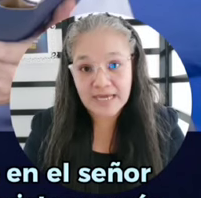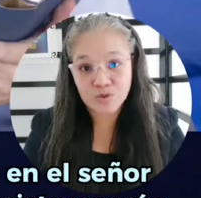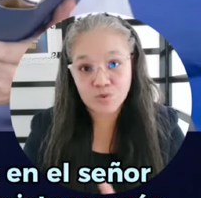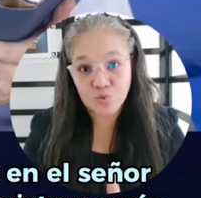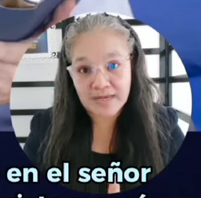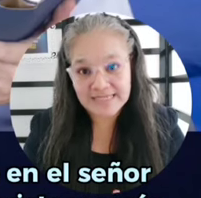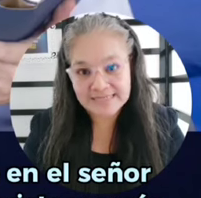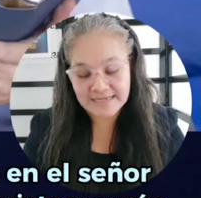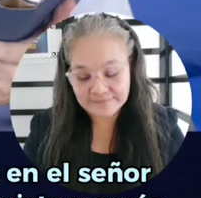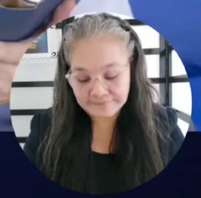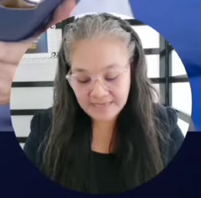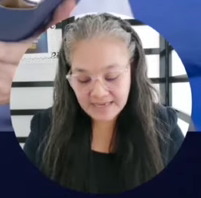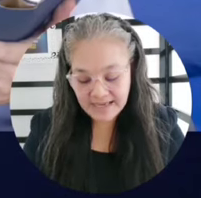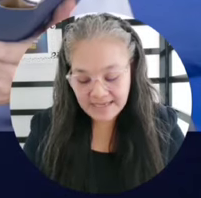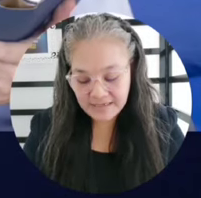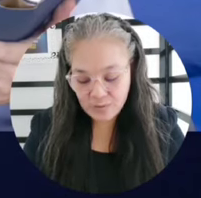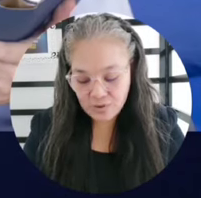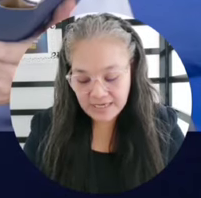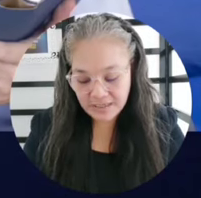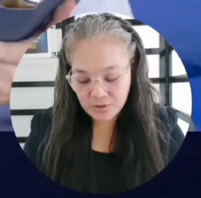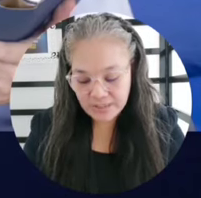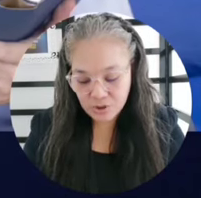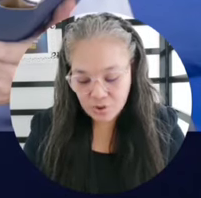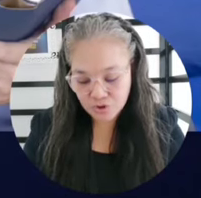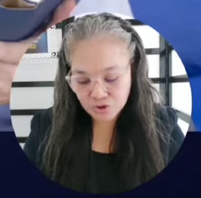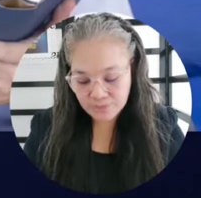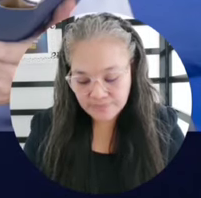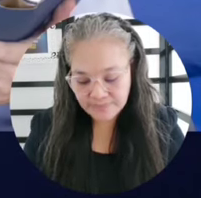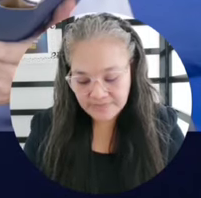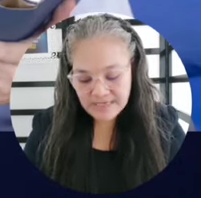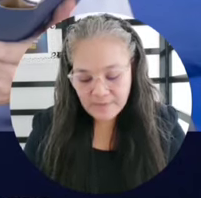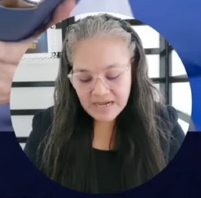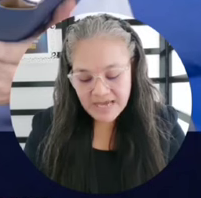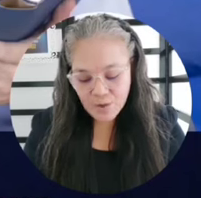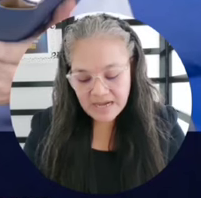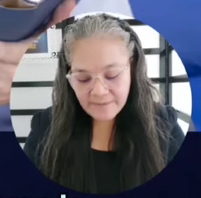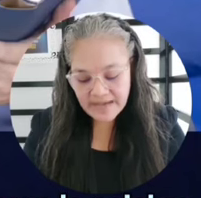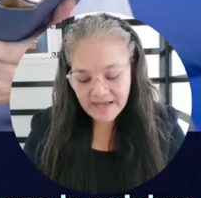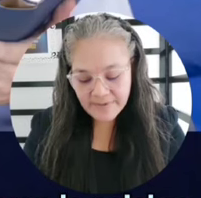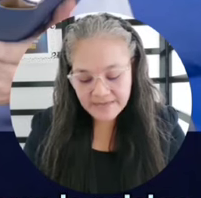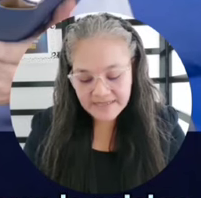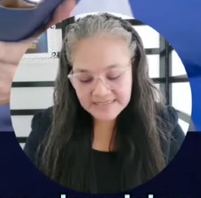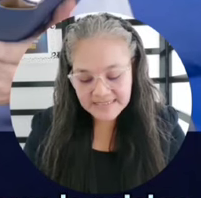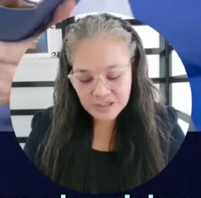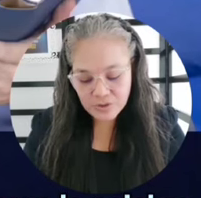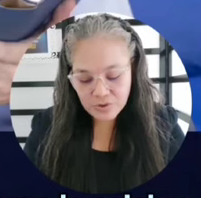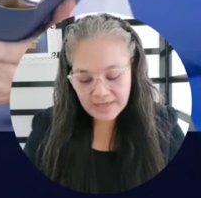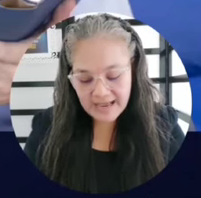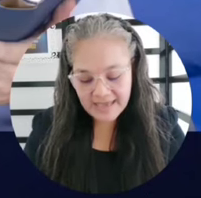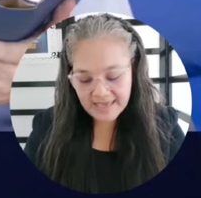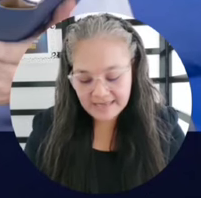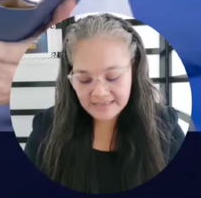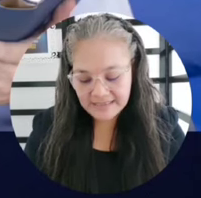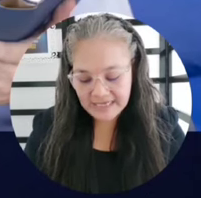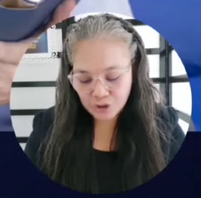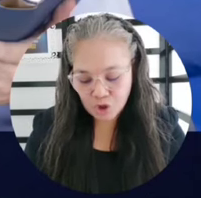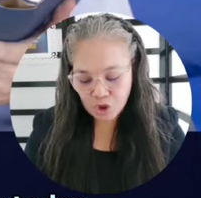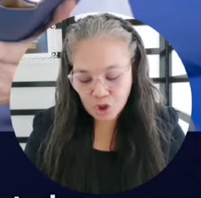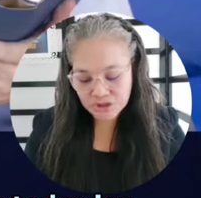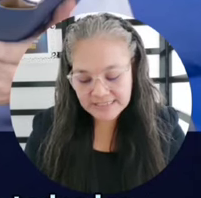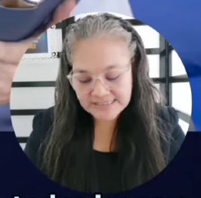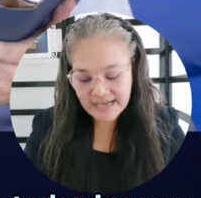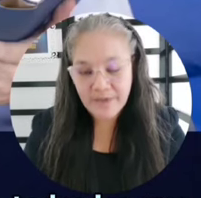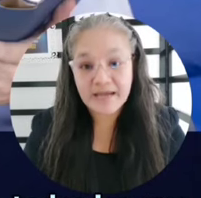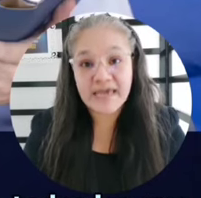y toda tu casa. Aleluya, gloria a Dios. Y hablaron la palabra del Señor a él y